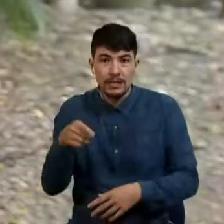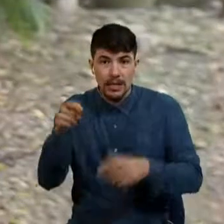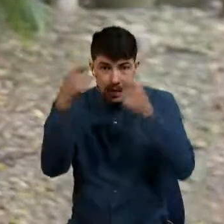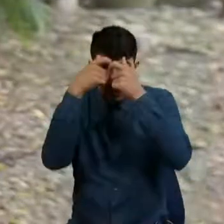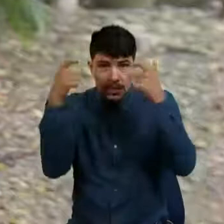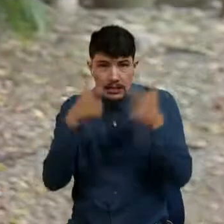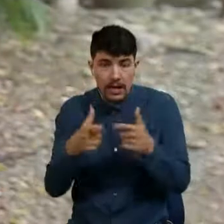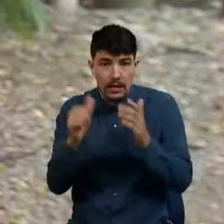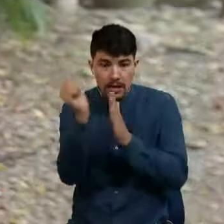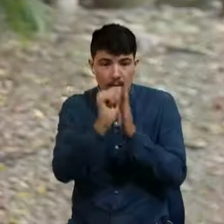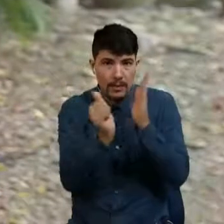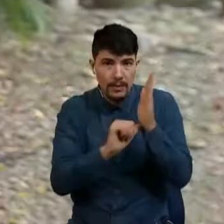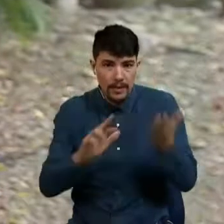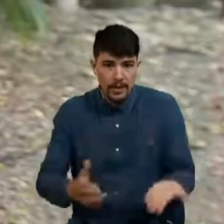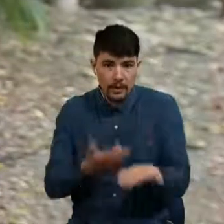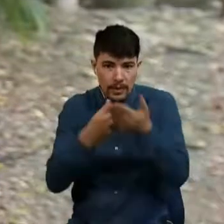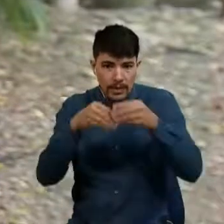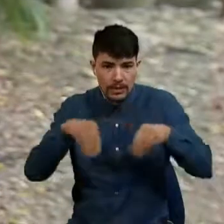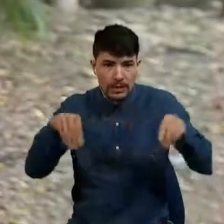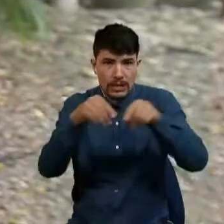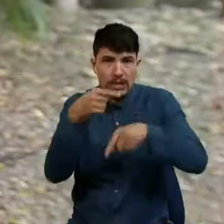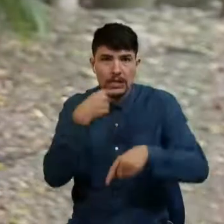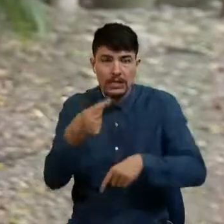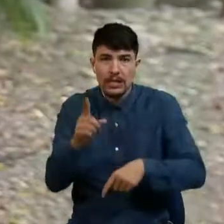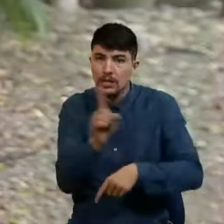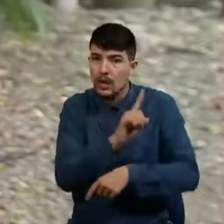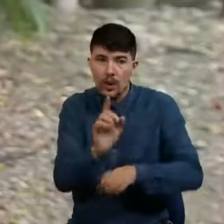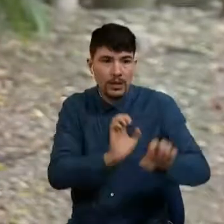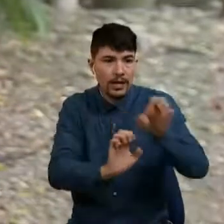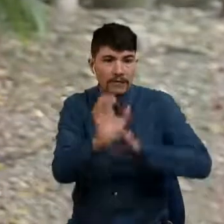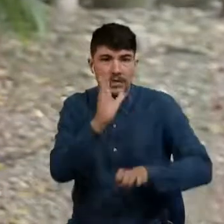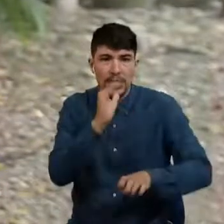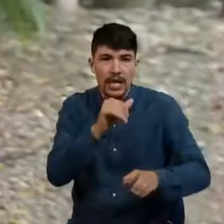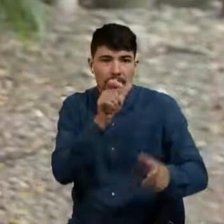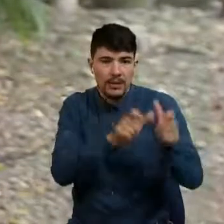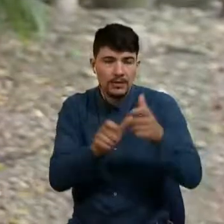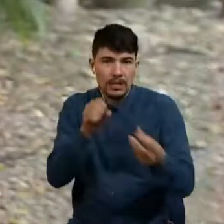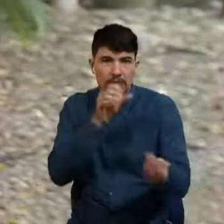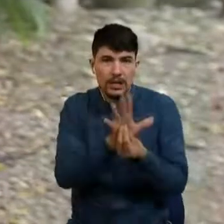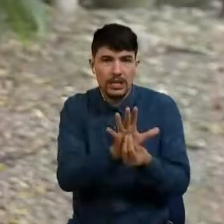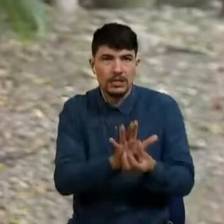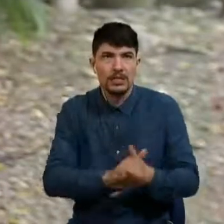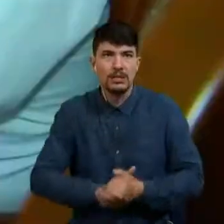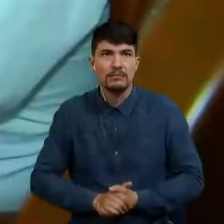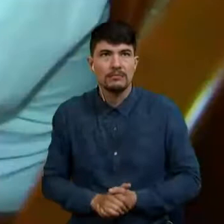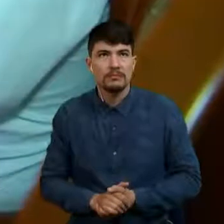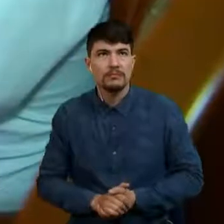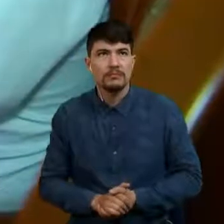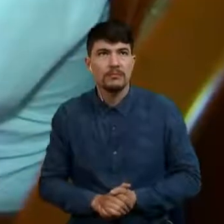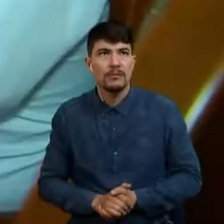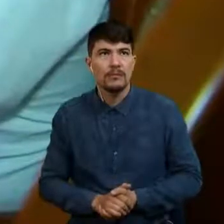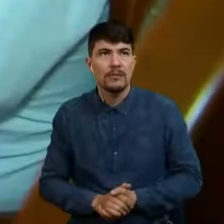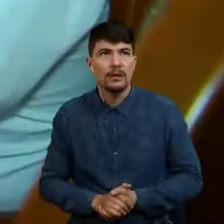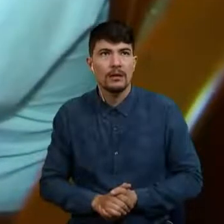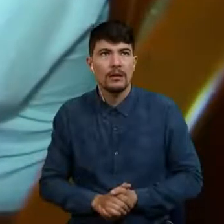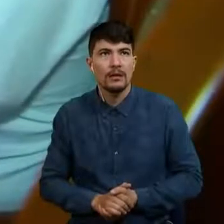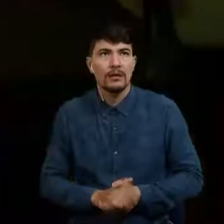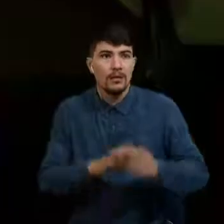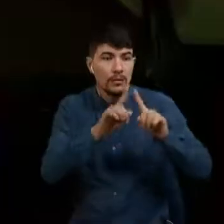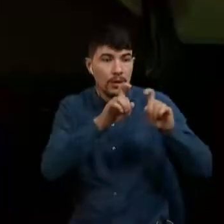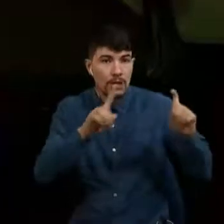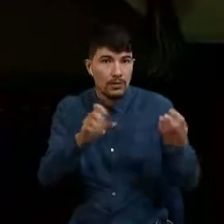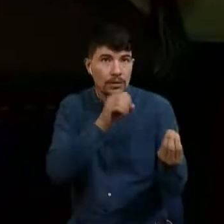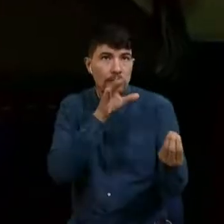y el programa de restitución de tierras no defiende a los afectados por la violencia una cosa es ser